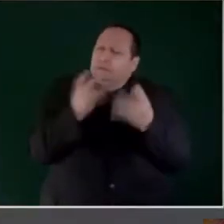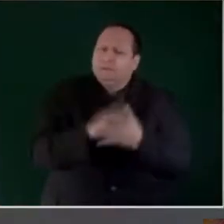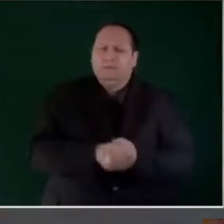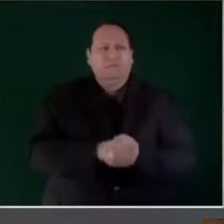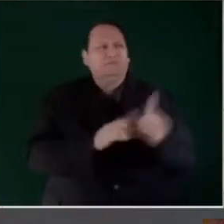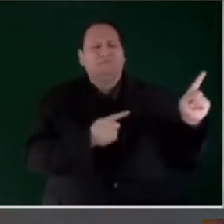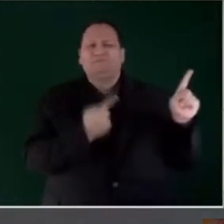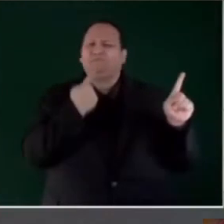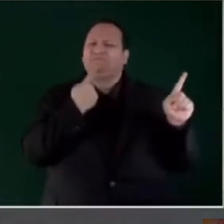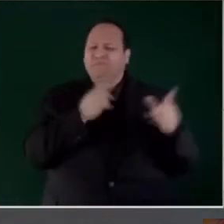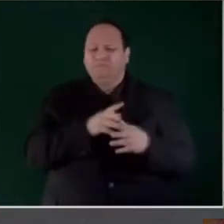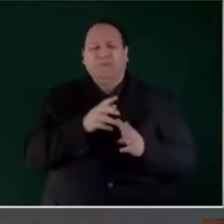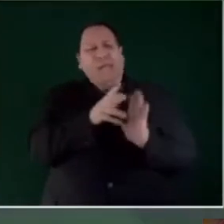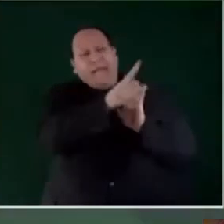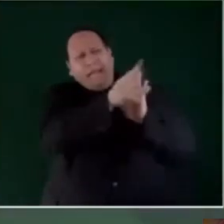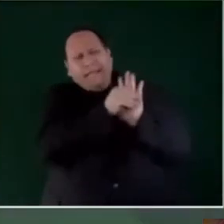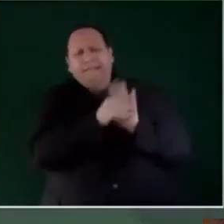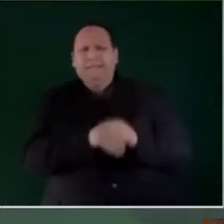que decía,